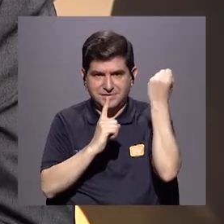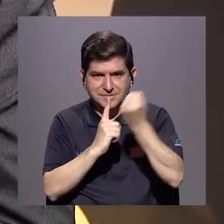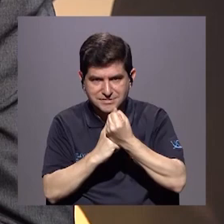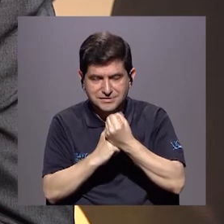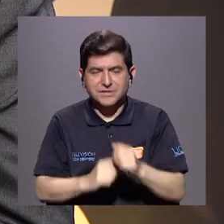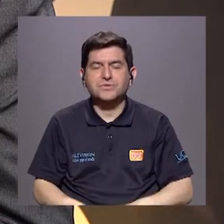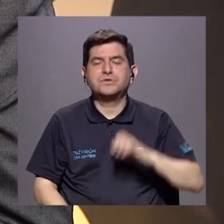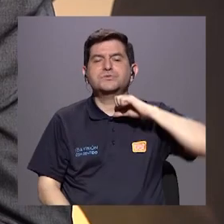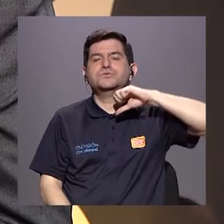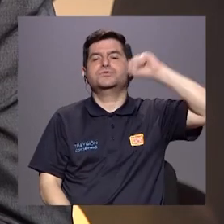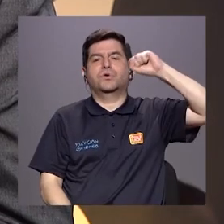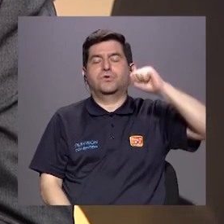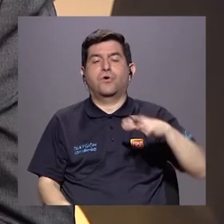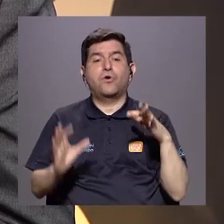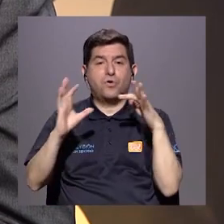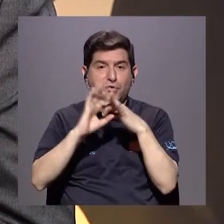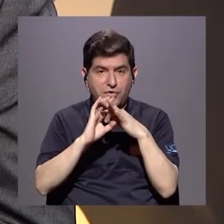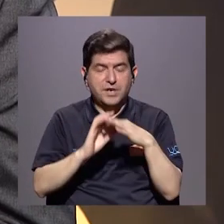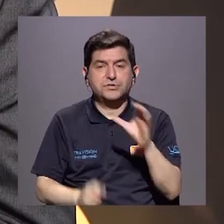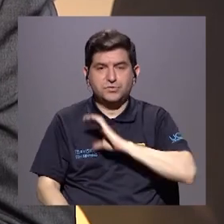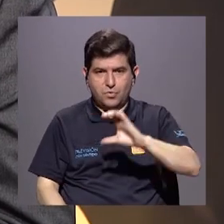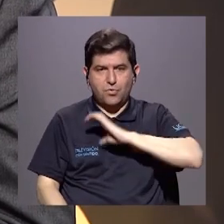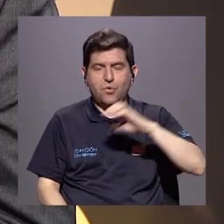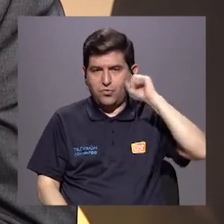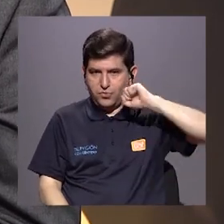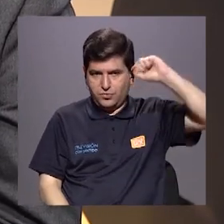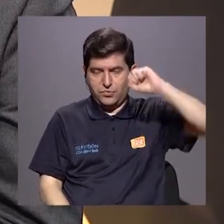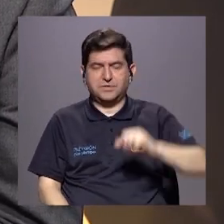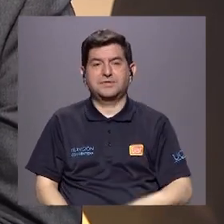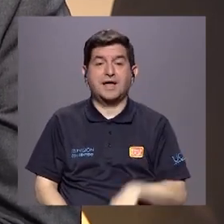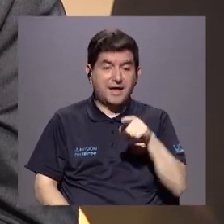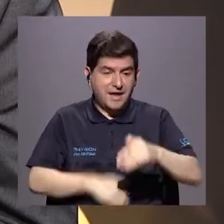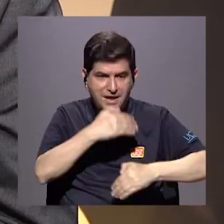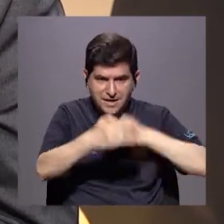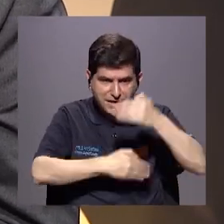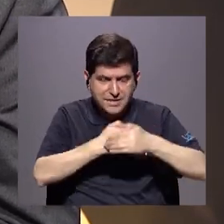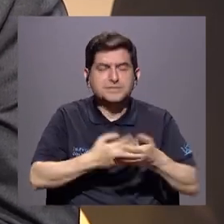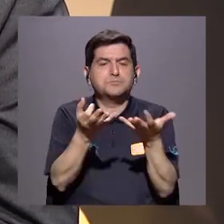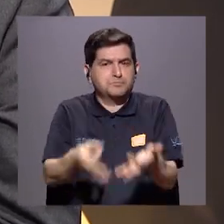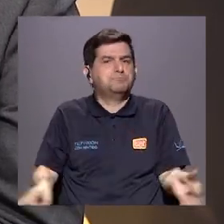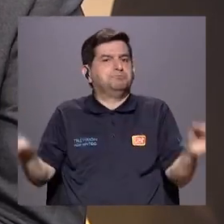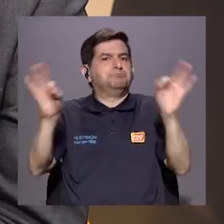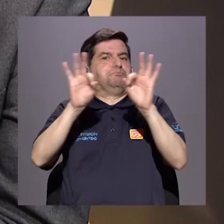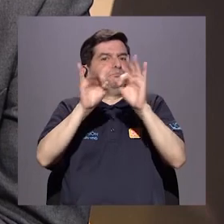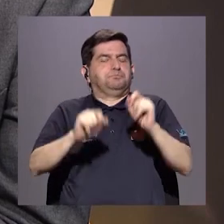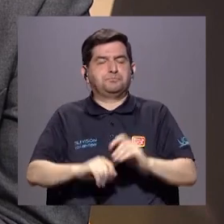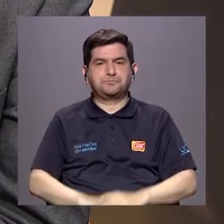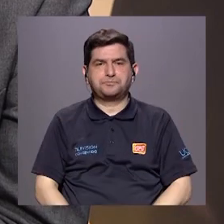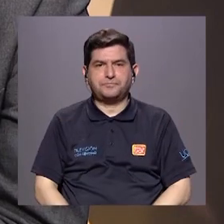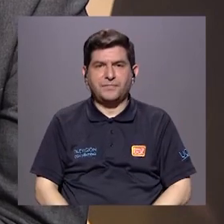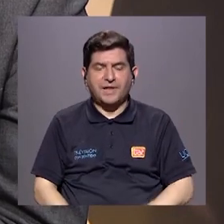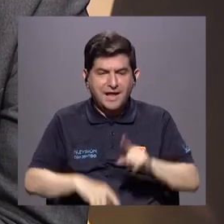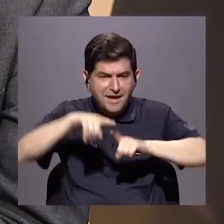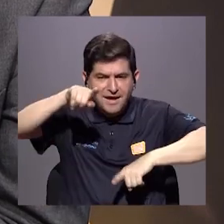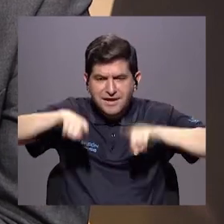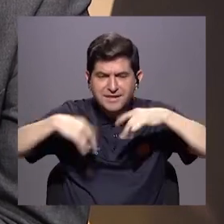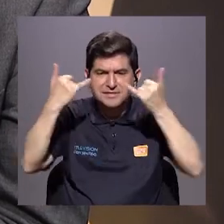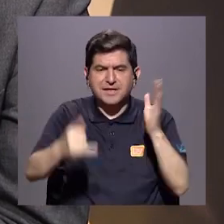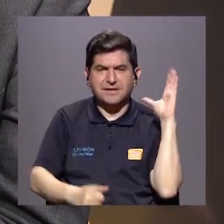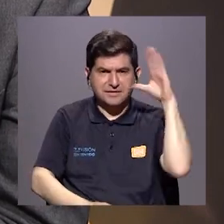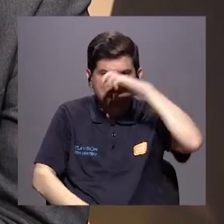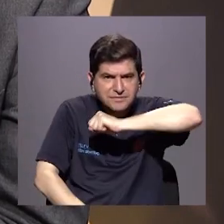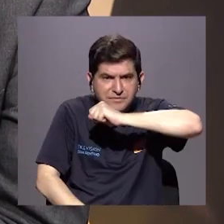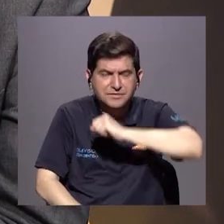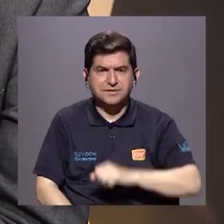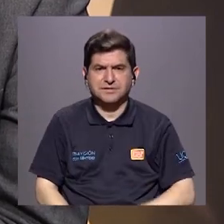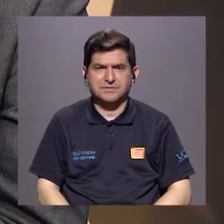de suicidios relacionadas con comportamiento suicida muy bien este protocolo es muy importante verdad porque en la estadística hemos visto que